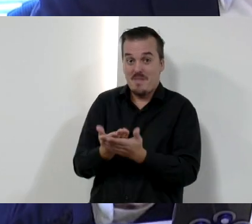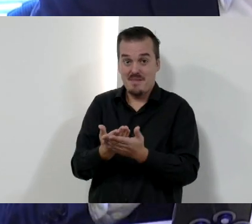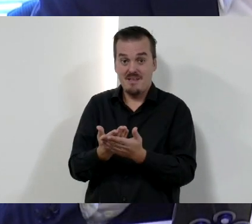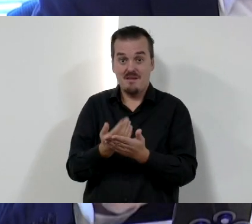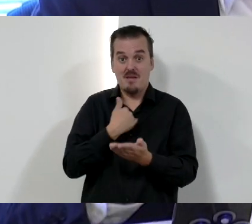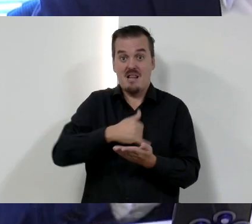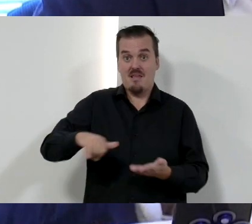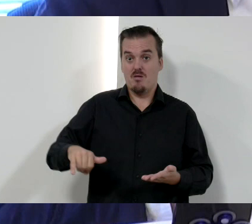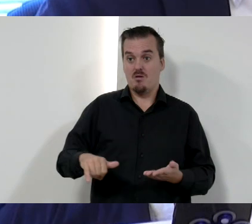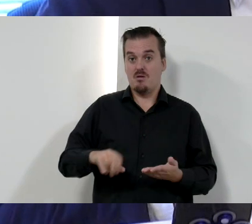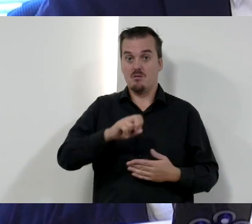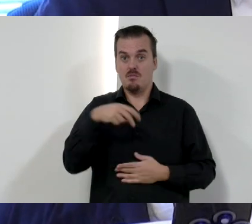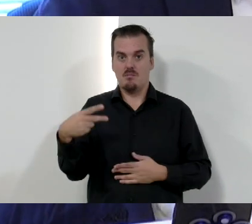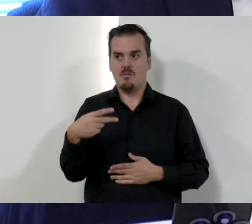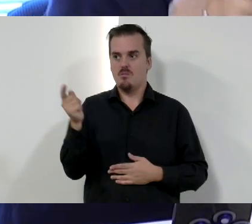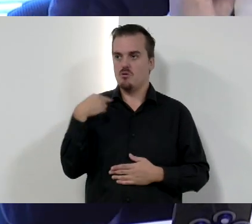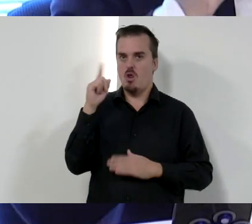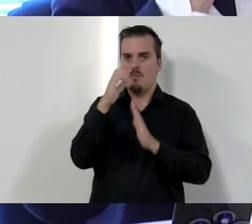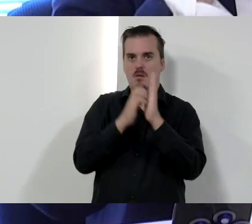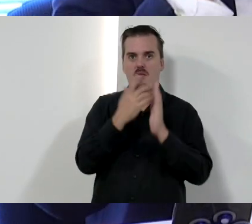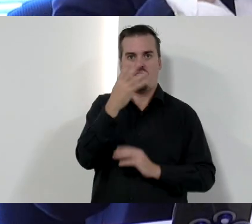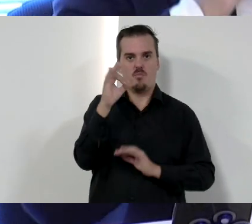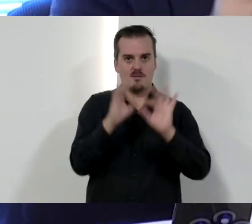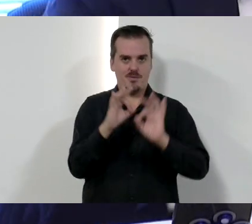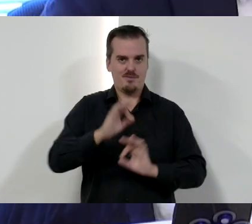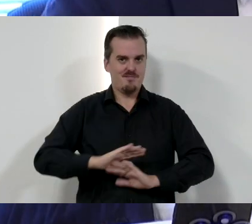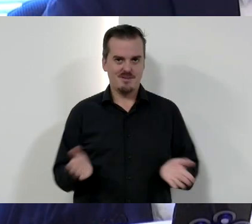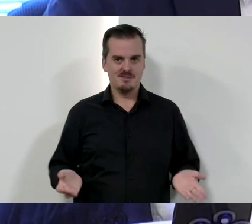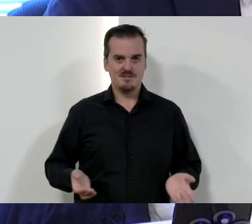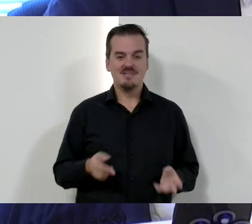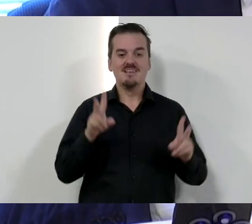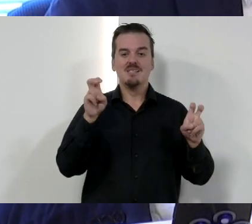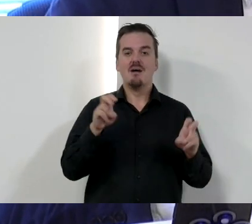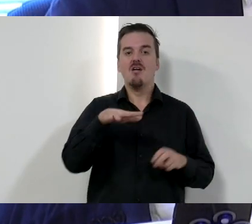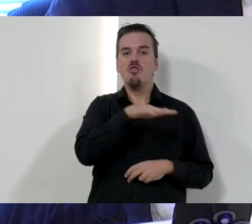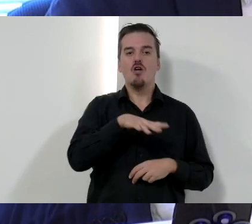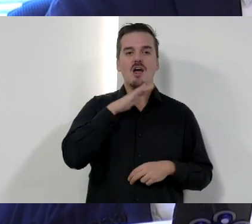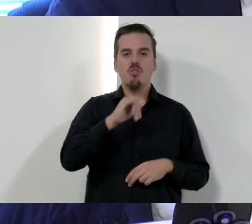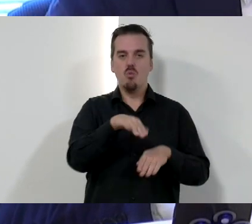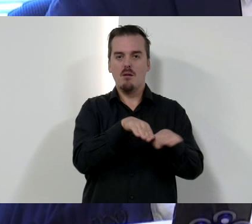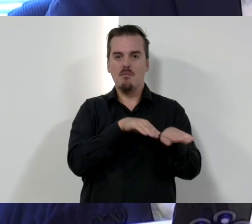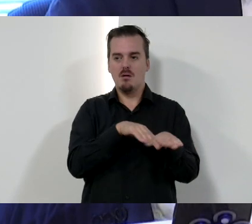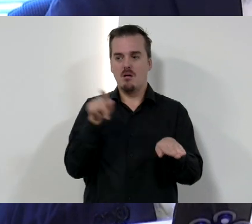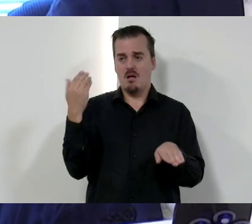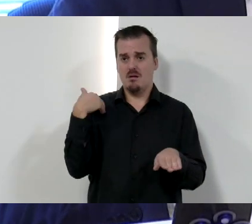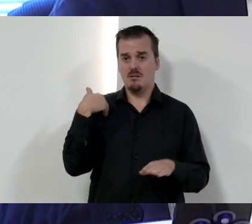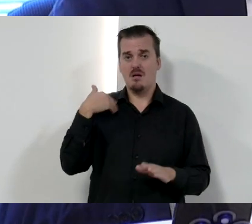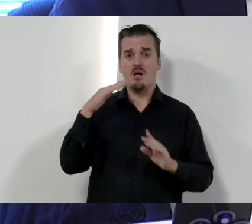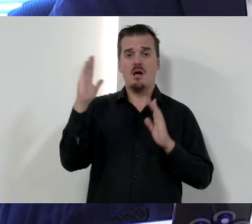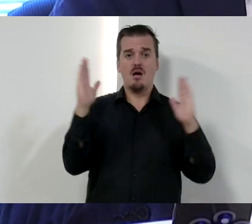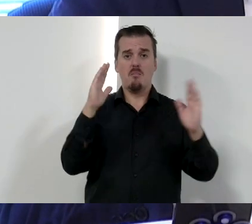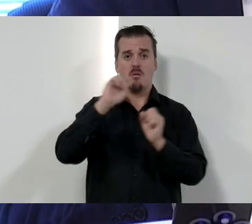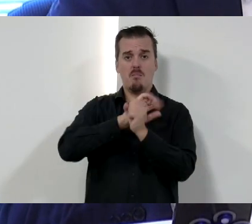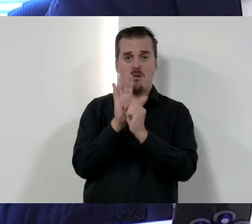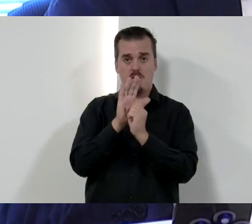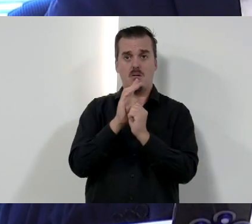liquidaciones resultantes aplique el 50%. Con respecto a la zona azul ha estado parada durante los tiempos de pandemia y había que cumplir unos contratos,